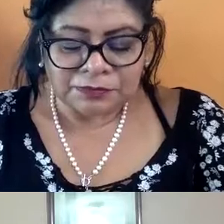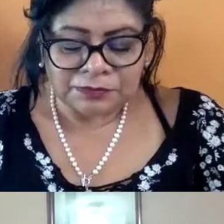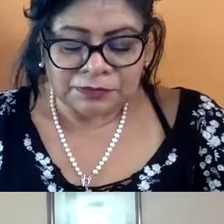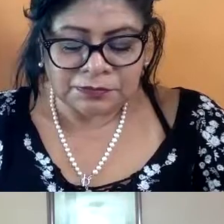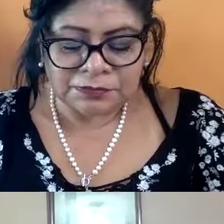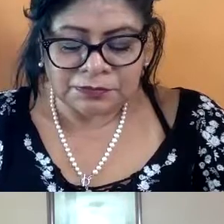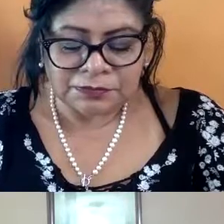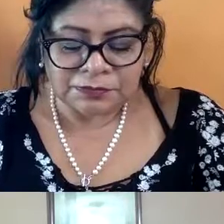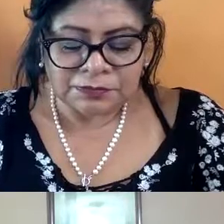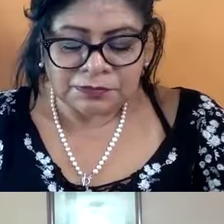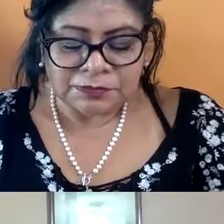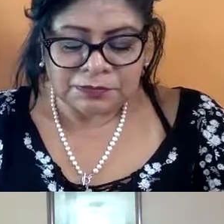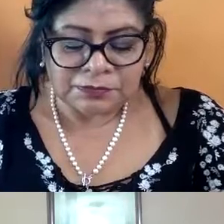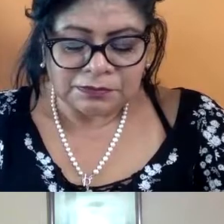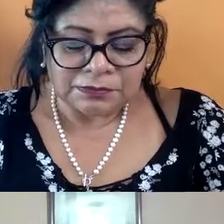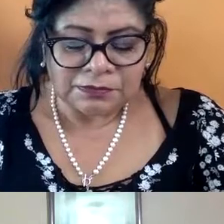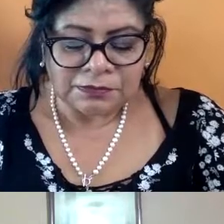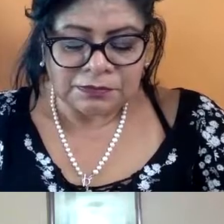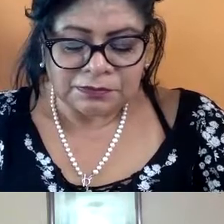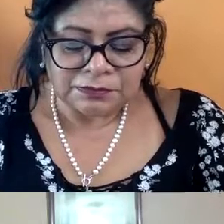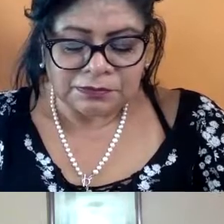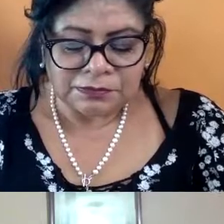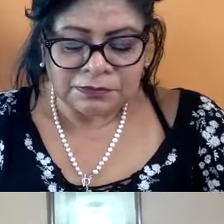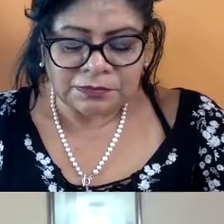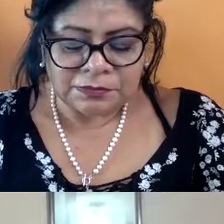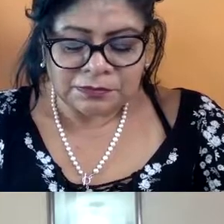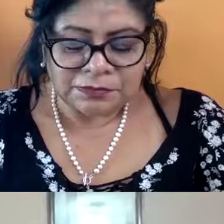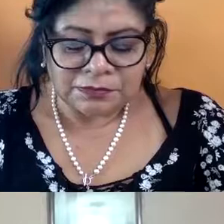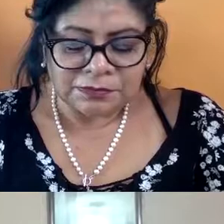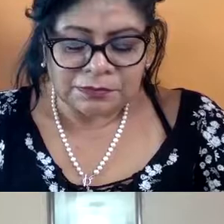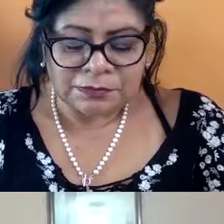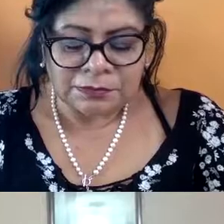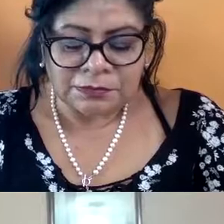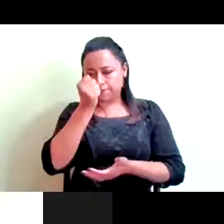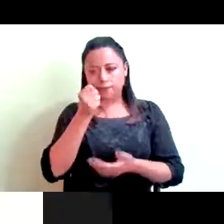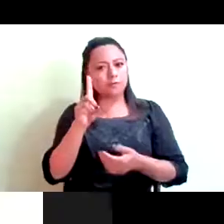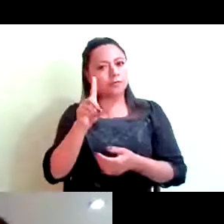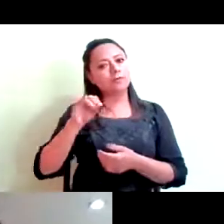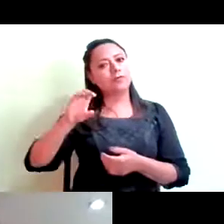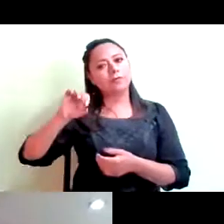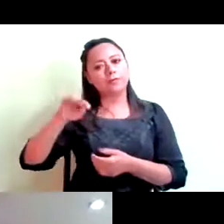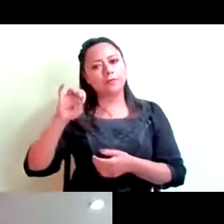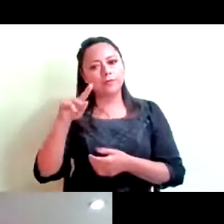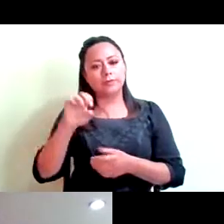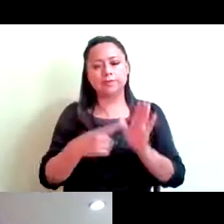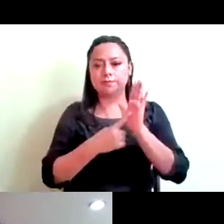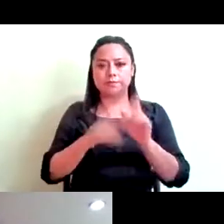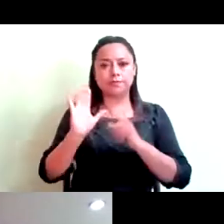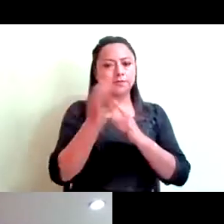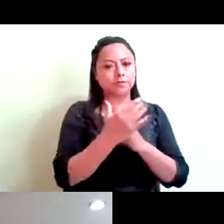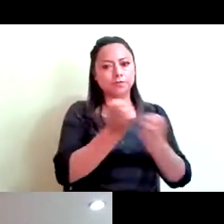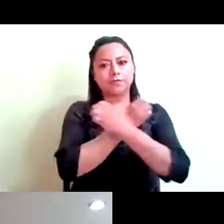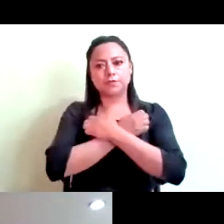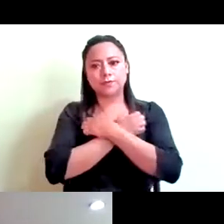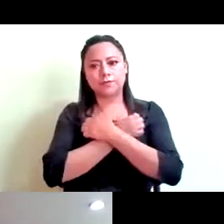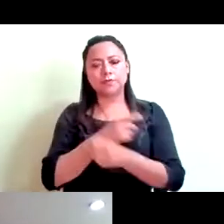día es la discusión, análisis y, en su caso, aprobación del dictamen que presenta la Comisión de Educación en relación a la